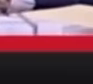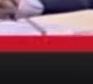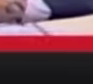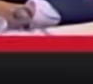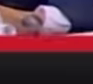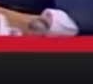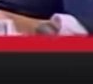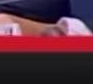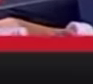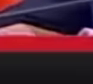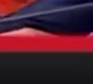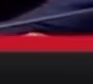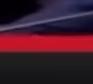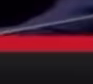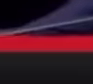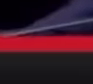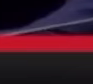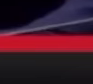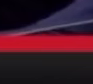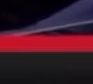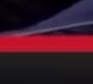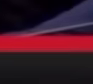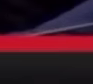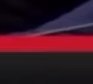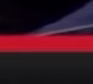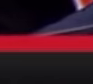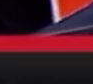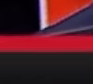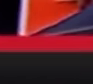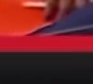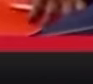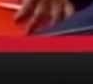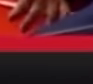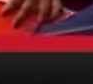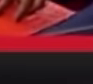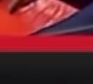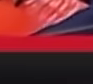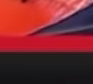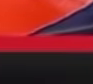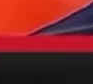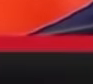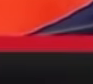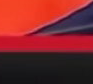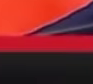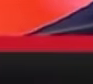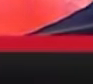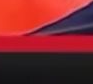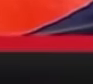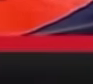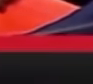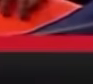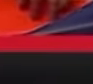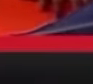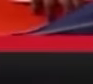precisar, ¿no?, que no he escuchado la respuesta a la pregunta. La primera pregunta que hice, ¿no? ¿Quién eligió